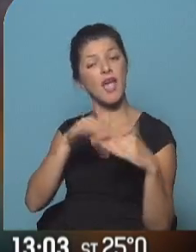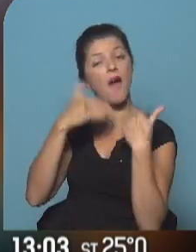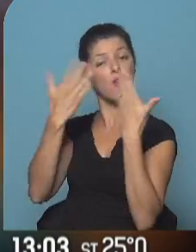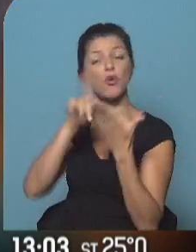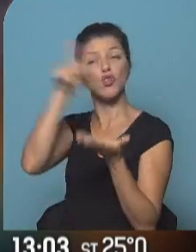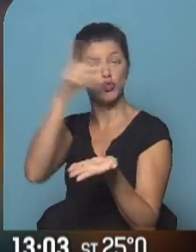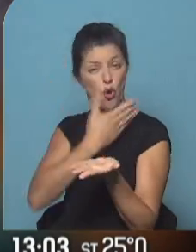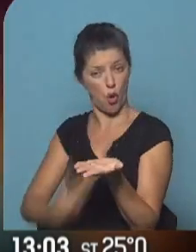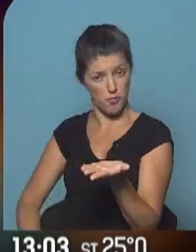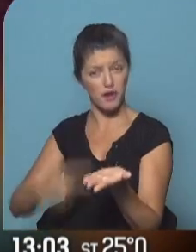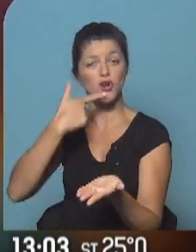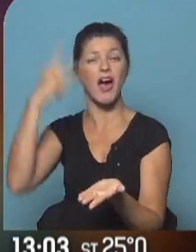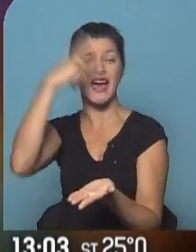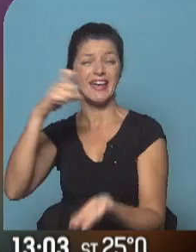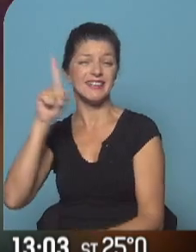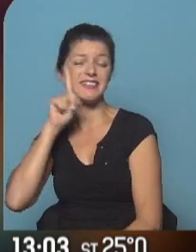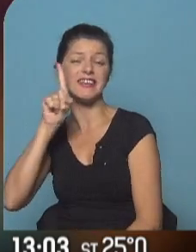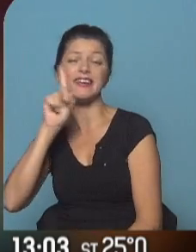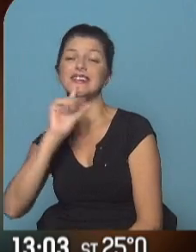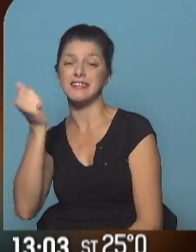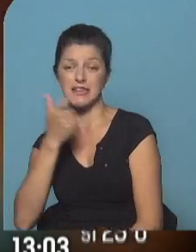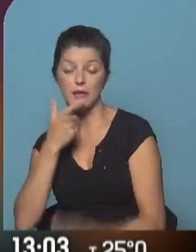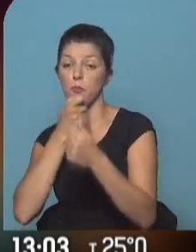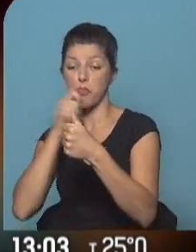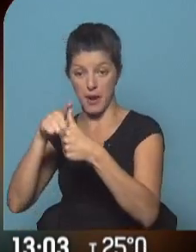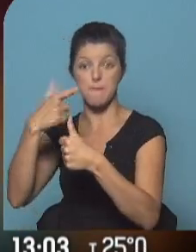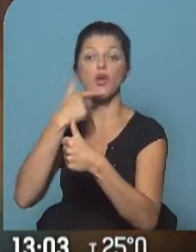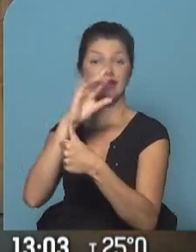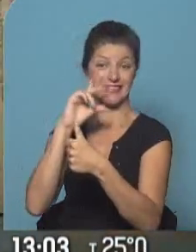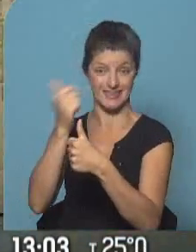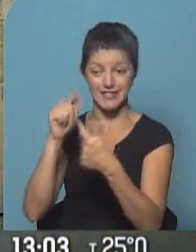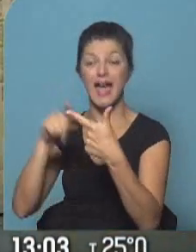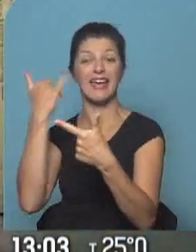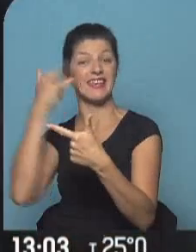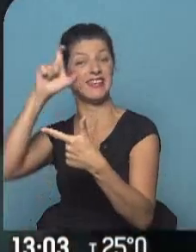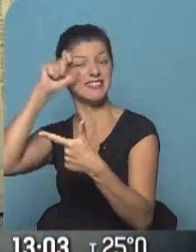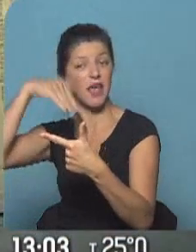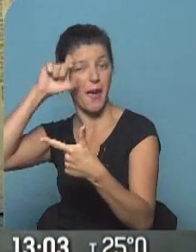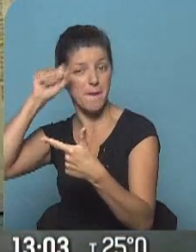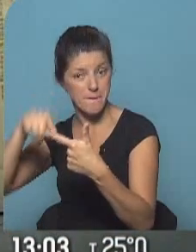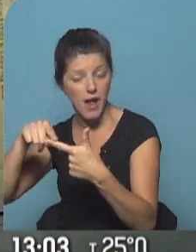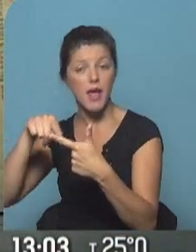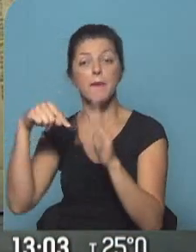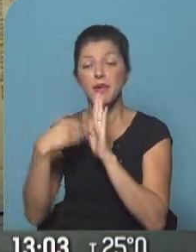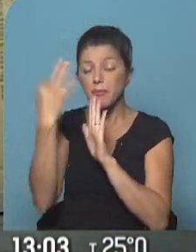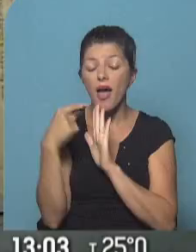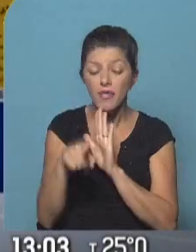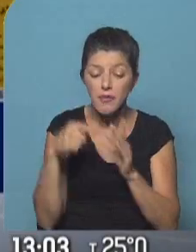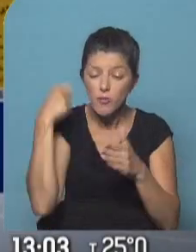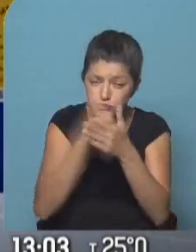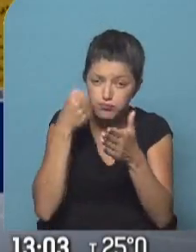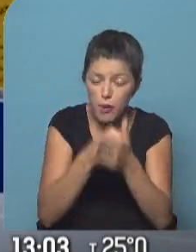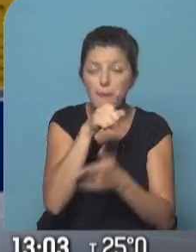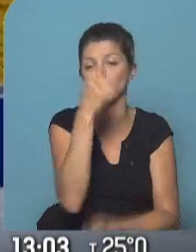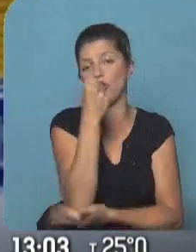favor de otros gobiernos chiitas como en Siria y Yemen, en lugar de destinar esfuerzos a recuperar la economía local. Por otro lado,